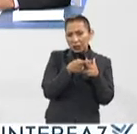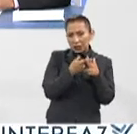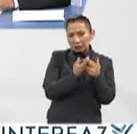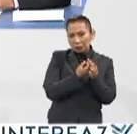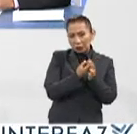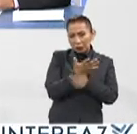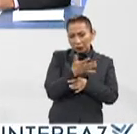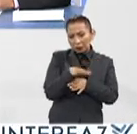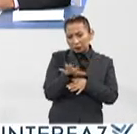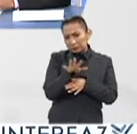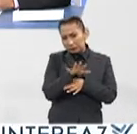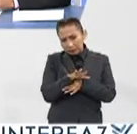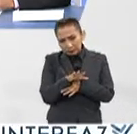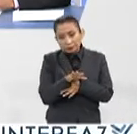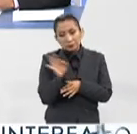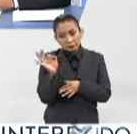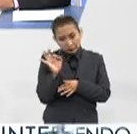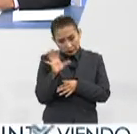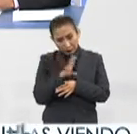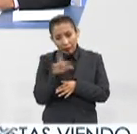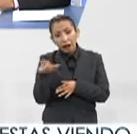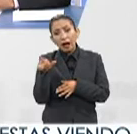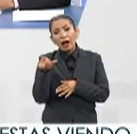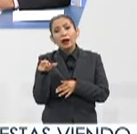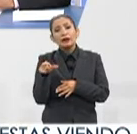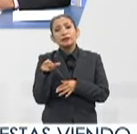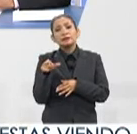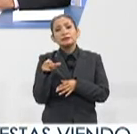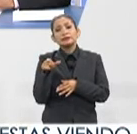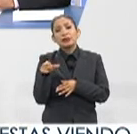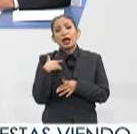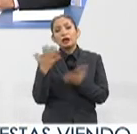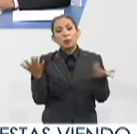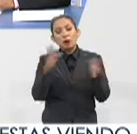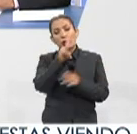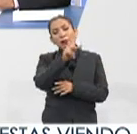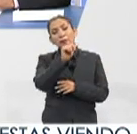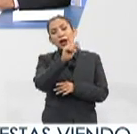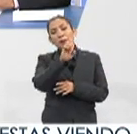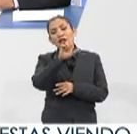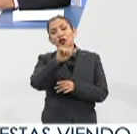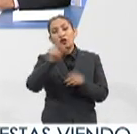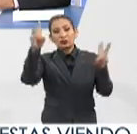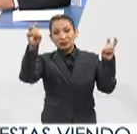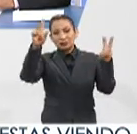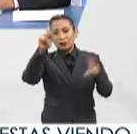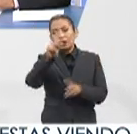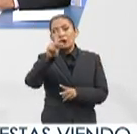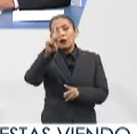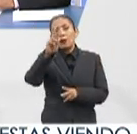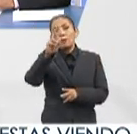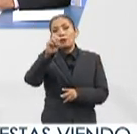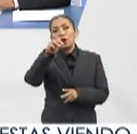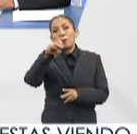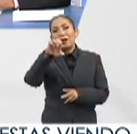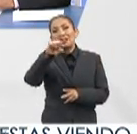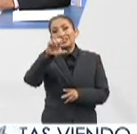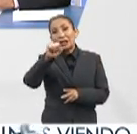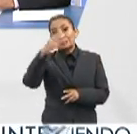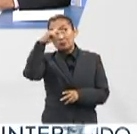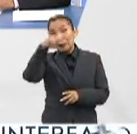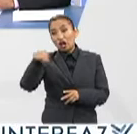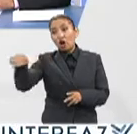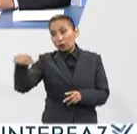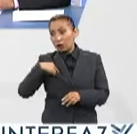industria, entonces también tenemos el pabellón Promesas México. Y de lo que se trata es que los nuevos talentos